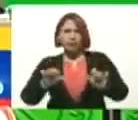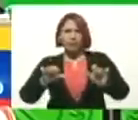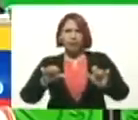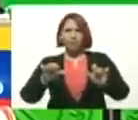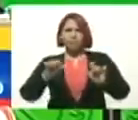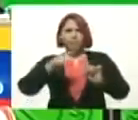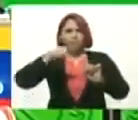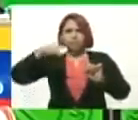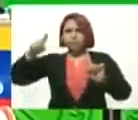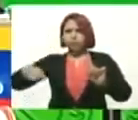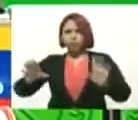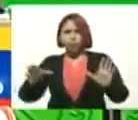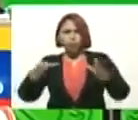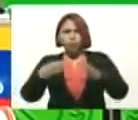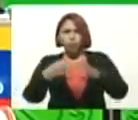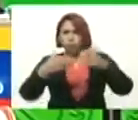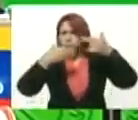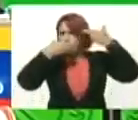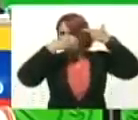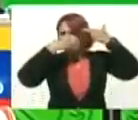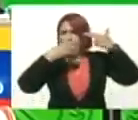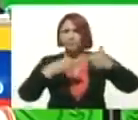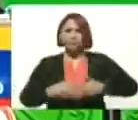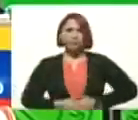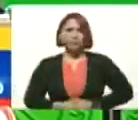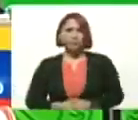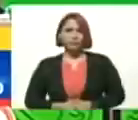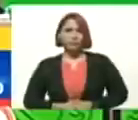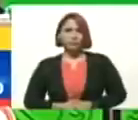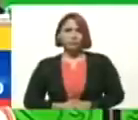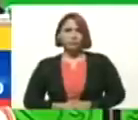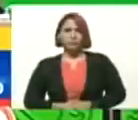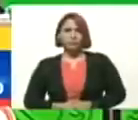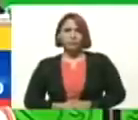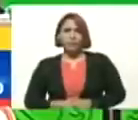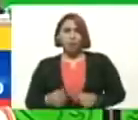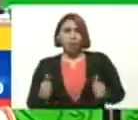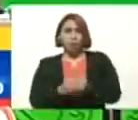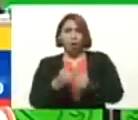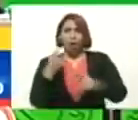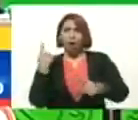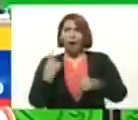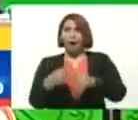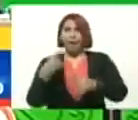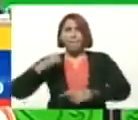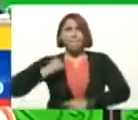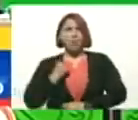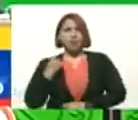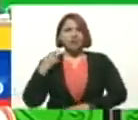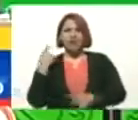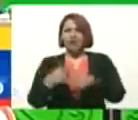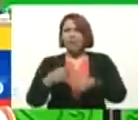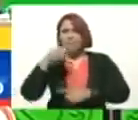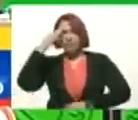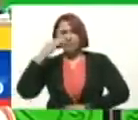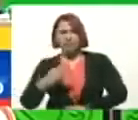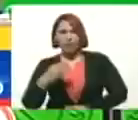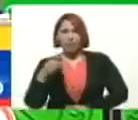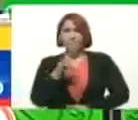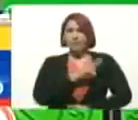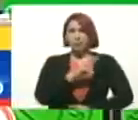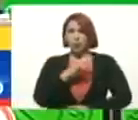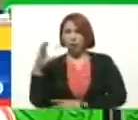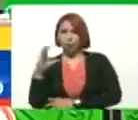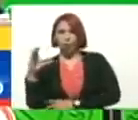grupos sicariales con ex policías y ex militares de Venezuela, de Colombia, con